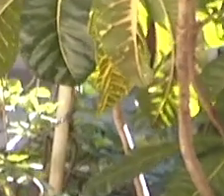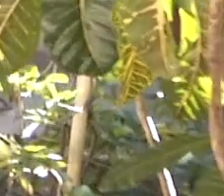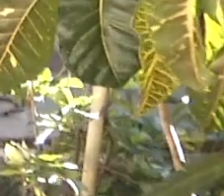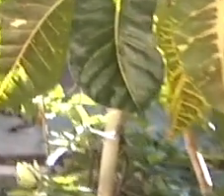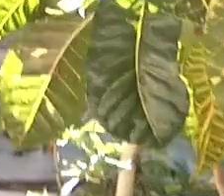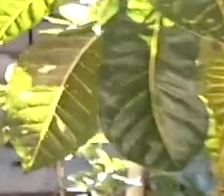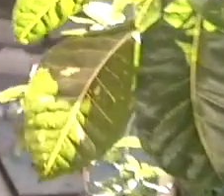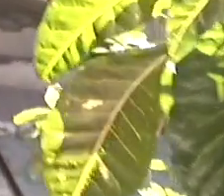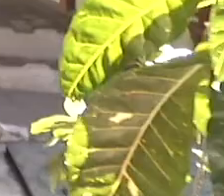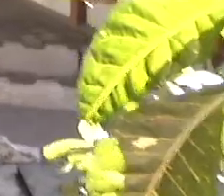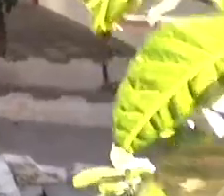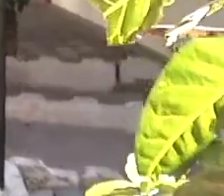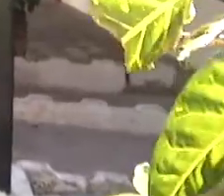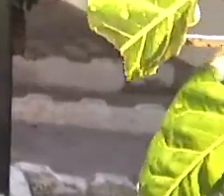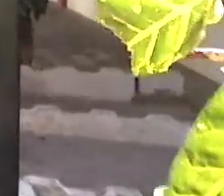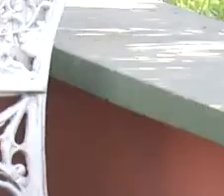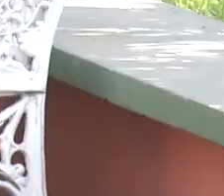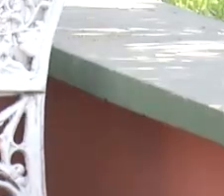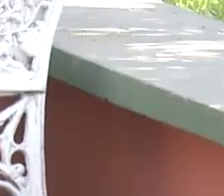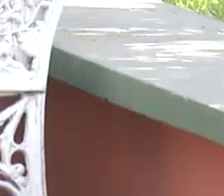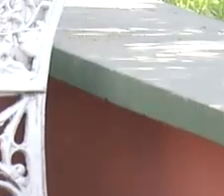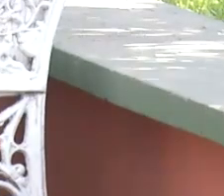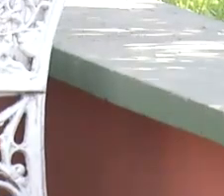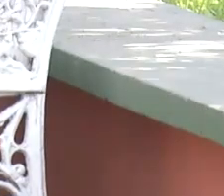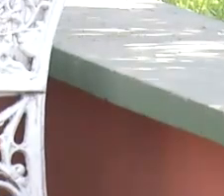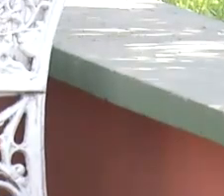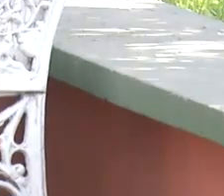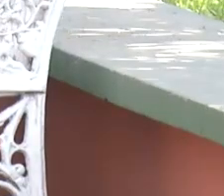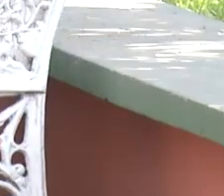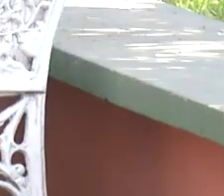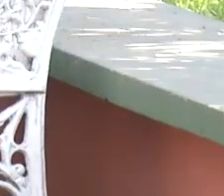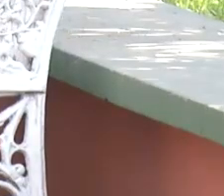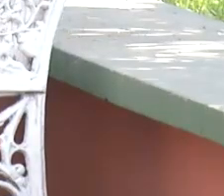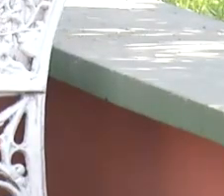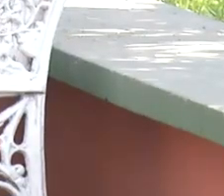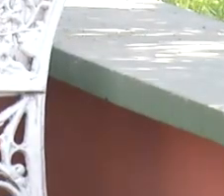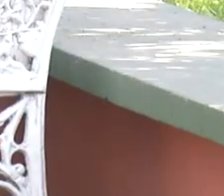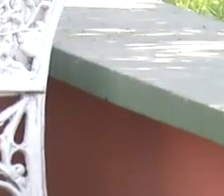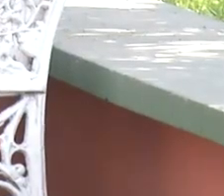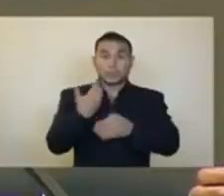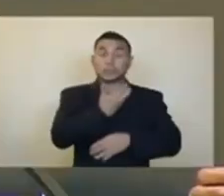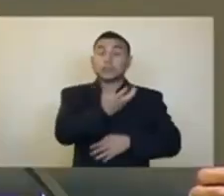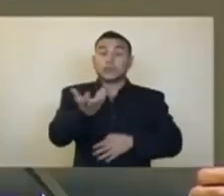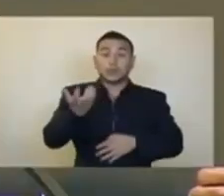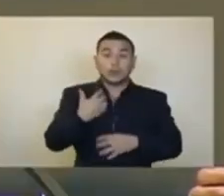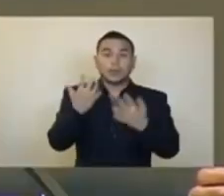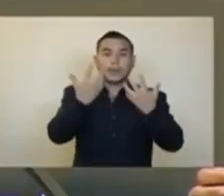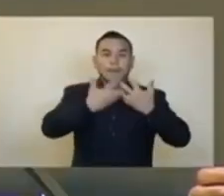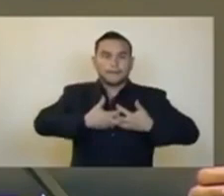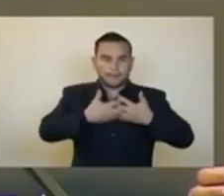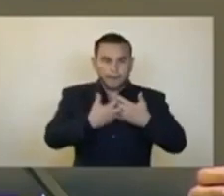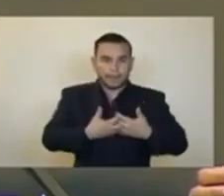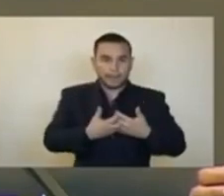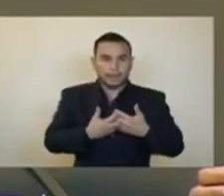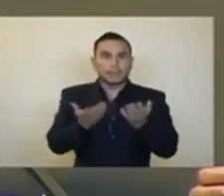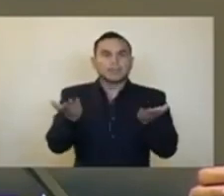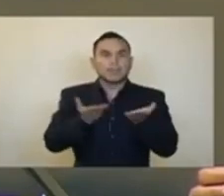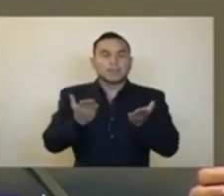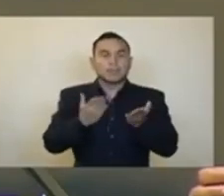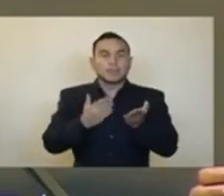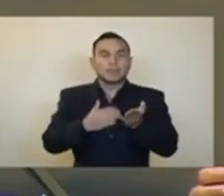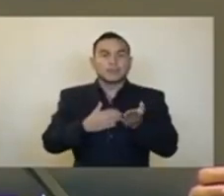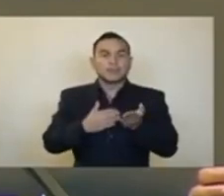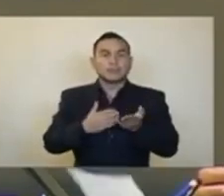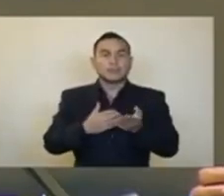que despachen sus hogares a los empleados con mayor riesgo de contagiarse el coronavirus deberán enviar a